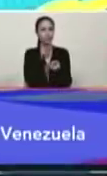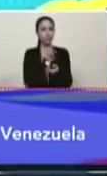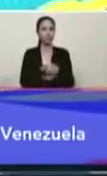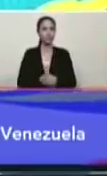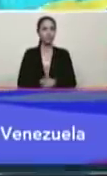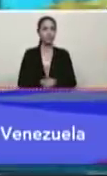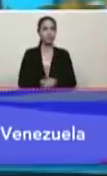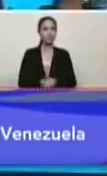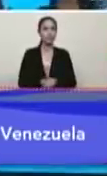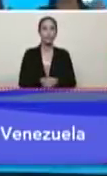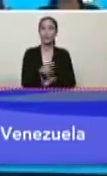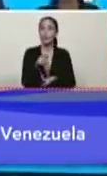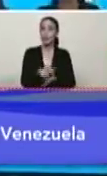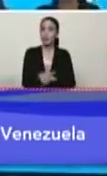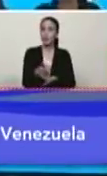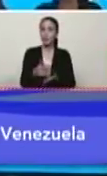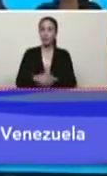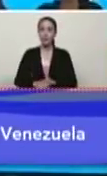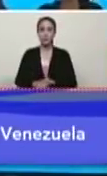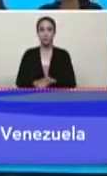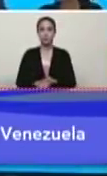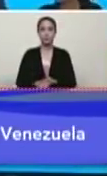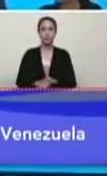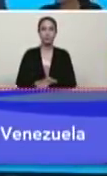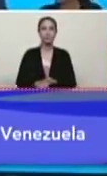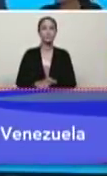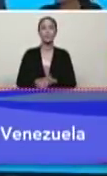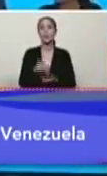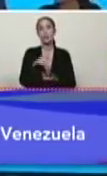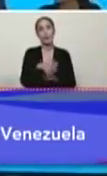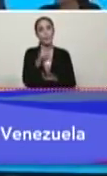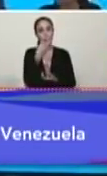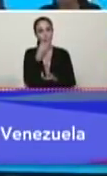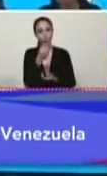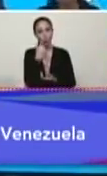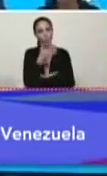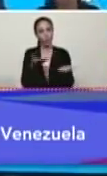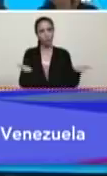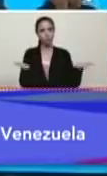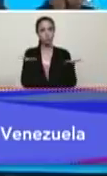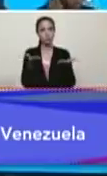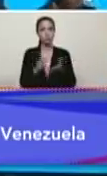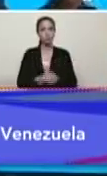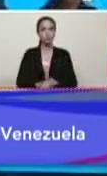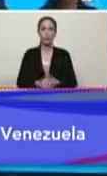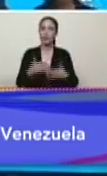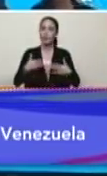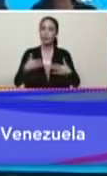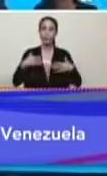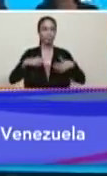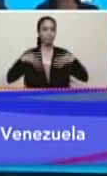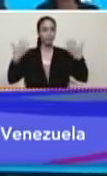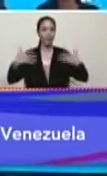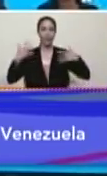del Palacio Presidencial del Pueblo, el Palacio de Miraflores. Estoy feliz de que estén